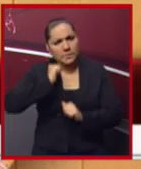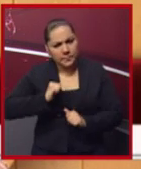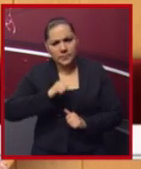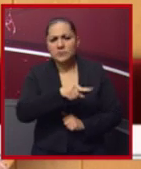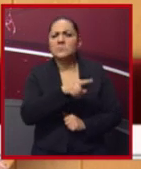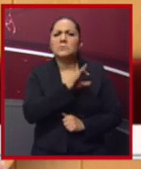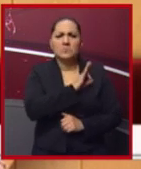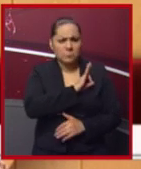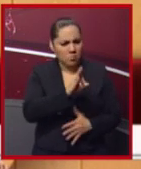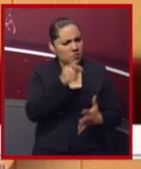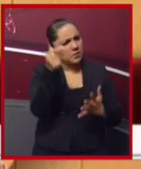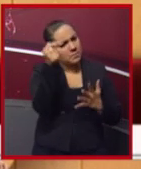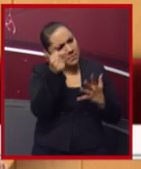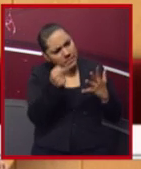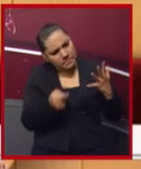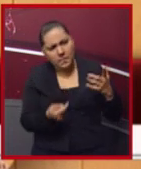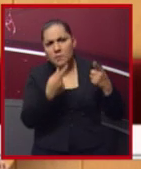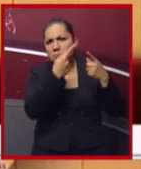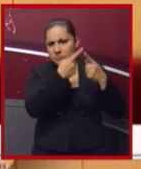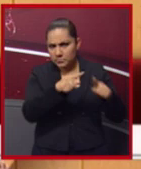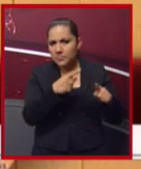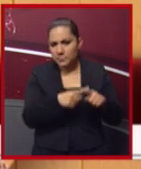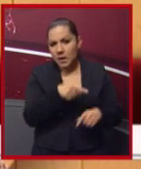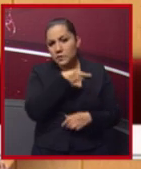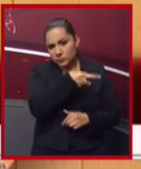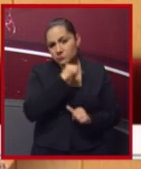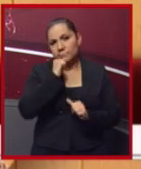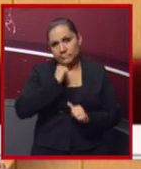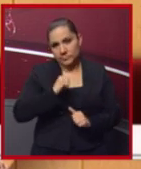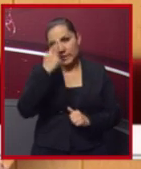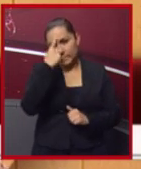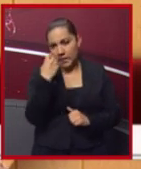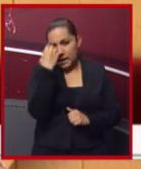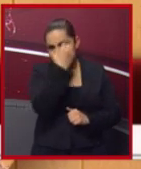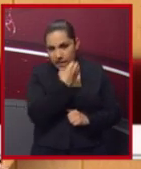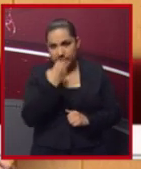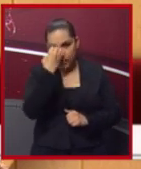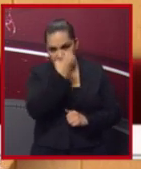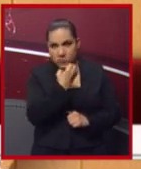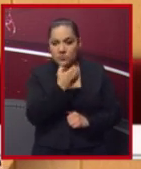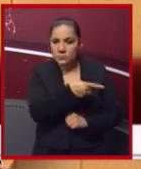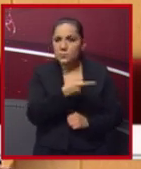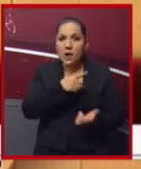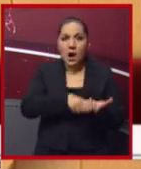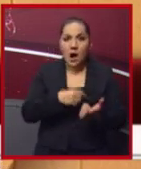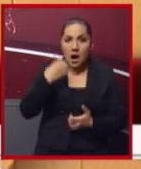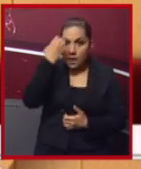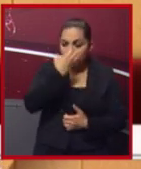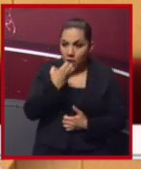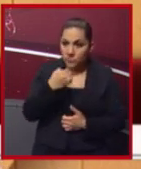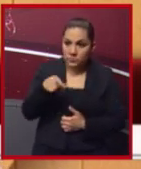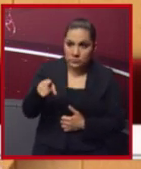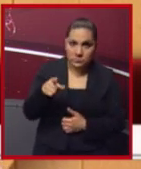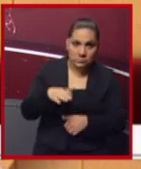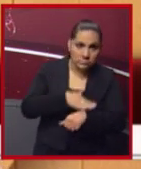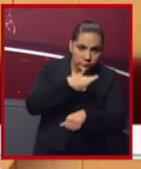también garantizará que la evaluación sea formativa y no punitiva. ¿A qué nos referimos con